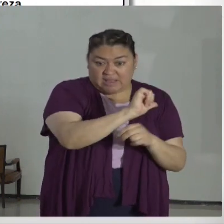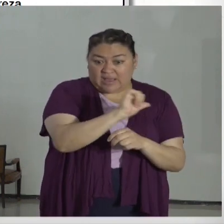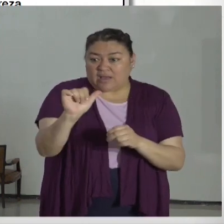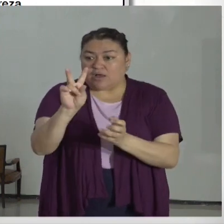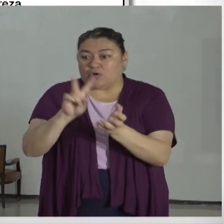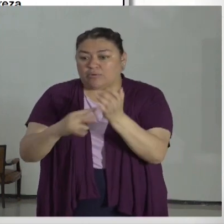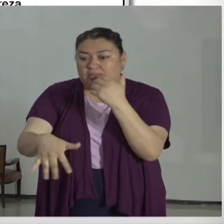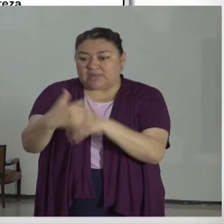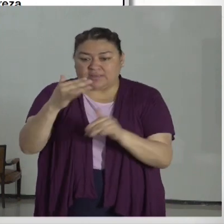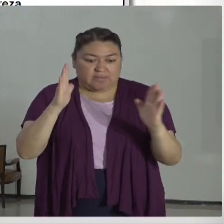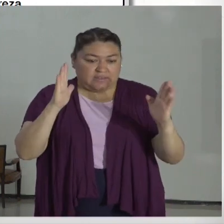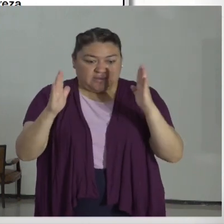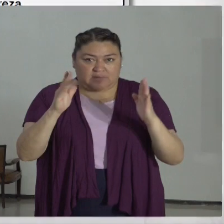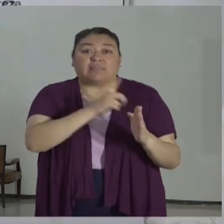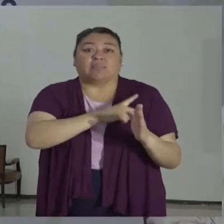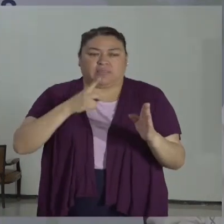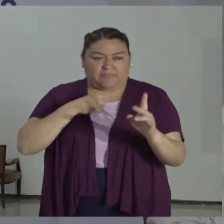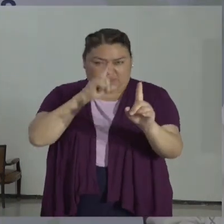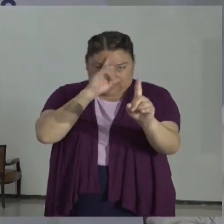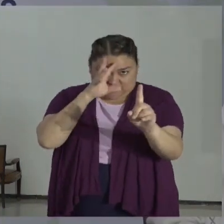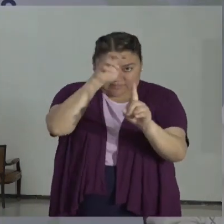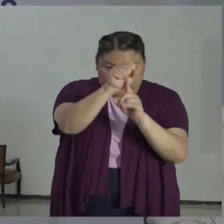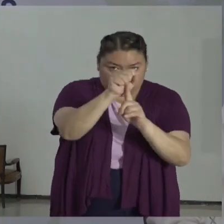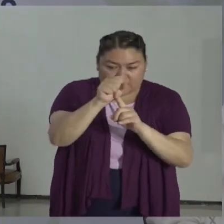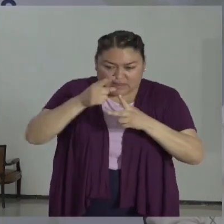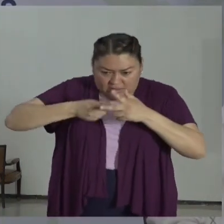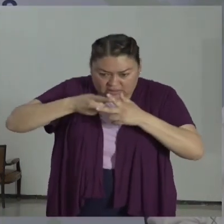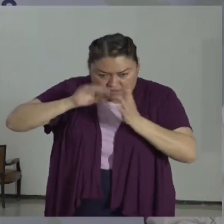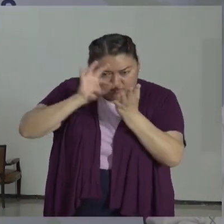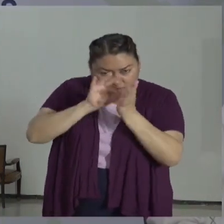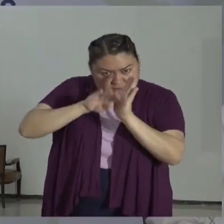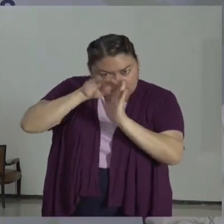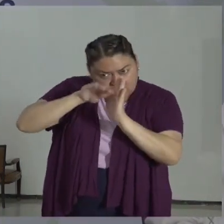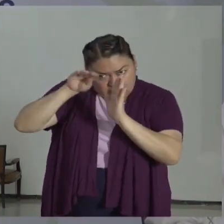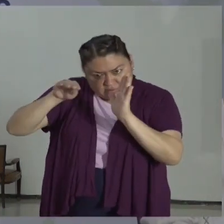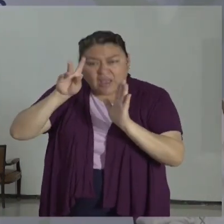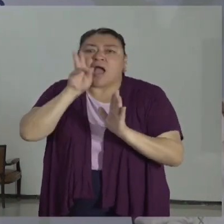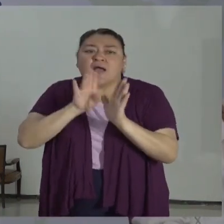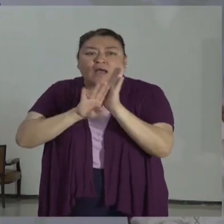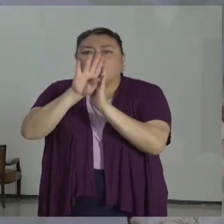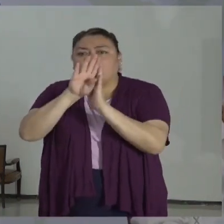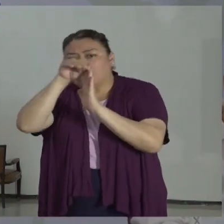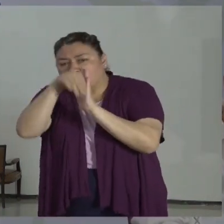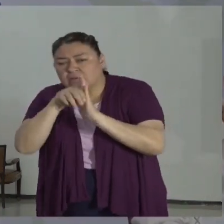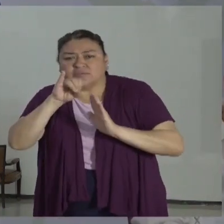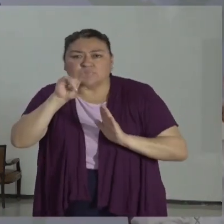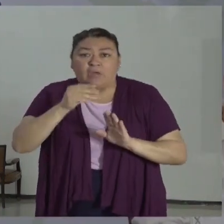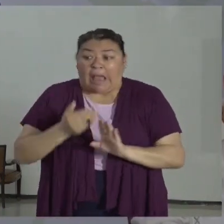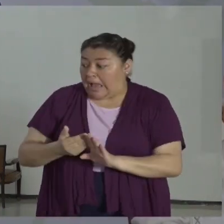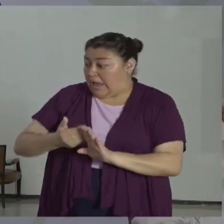nuestro expositor. La primera, sí, que es una persona, un hombre,